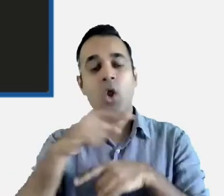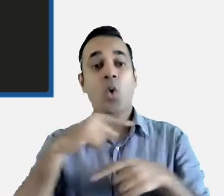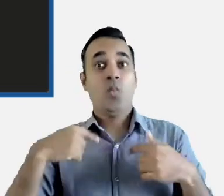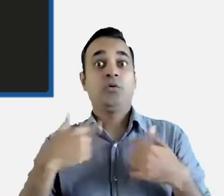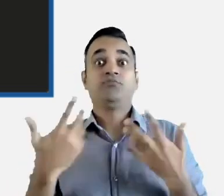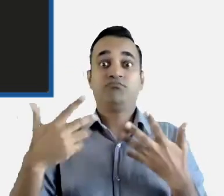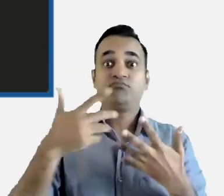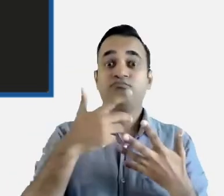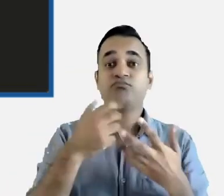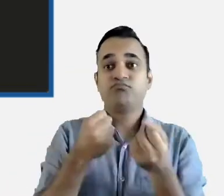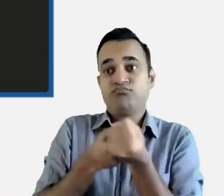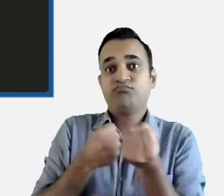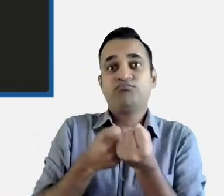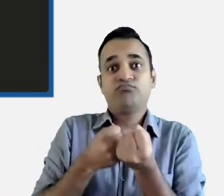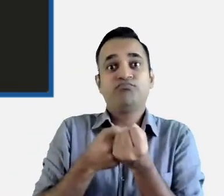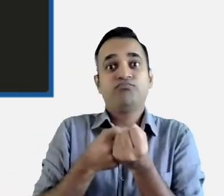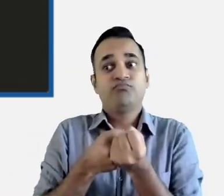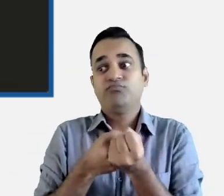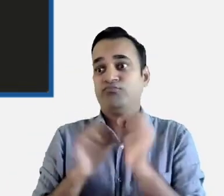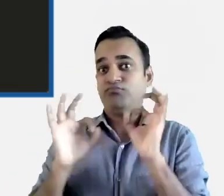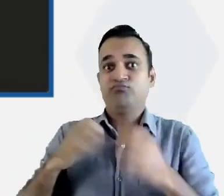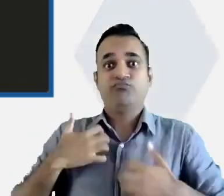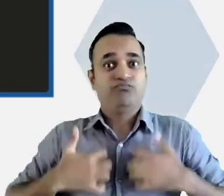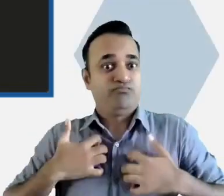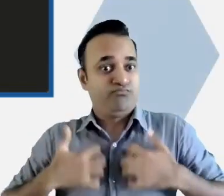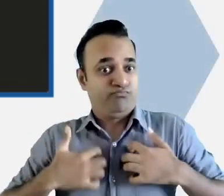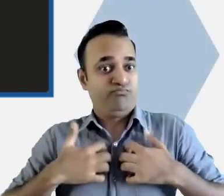Liz durante su presentación. Muchas gracias.